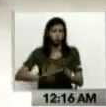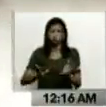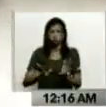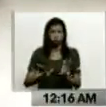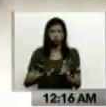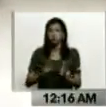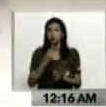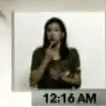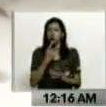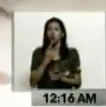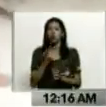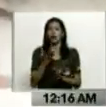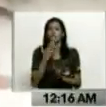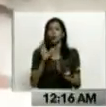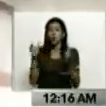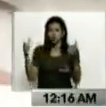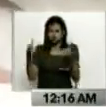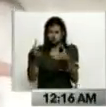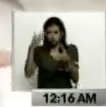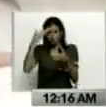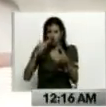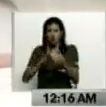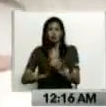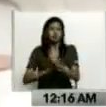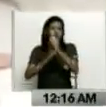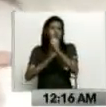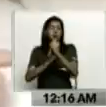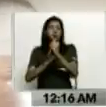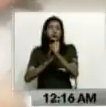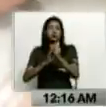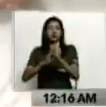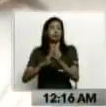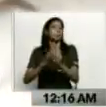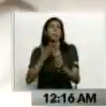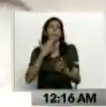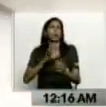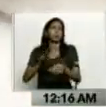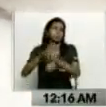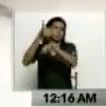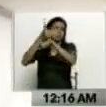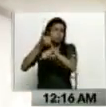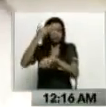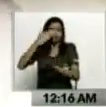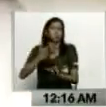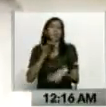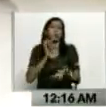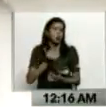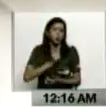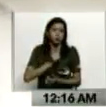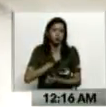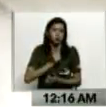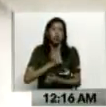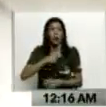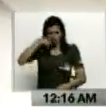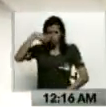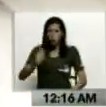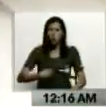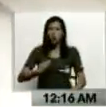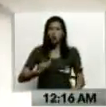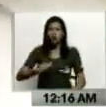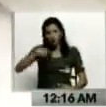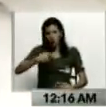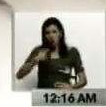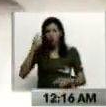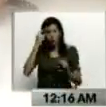un cuartel yo sostengo que si ese cuartel dirigido por el coronel tal este tiene digamos ese